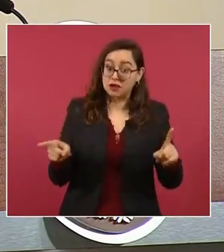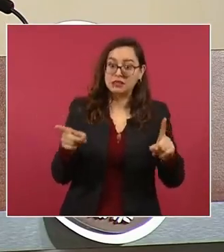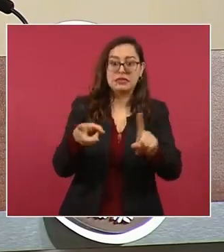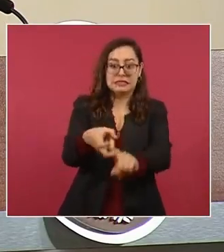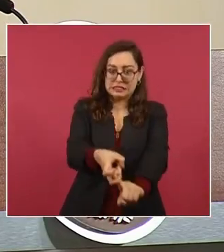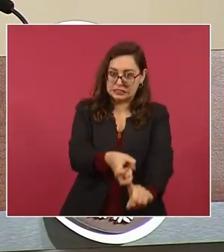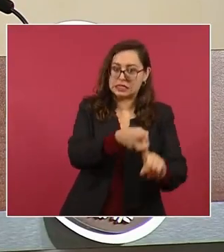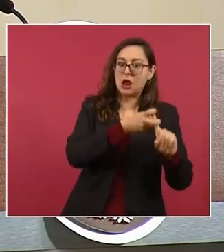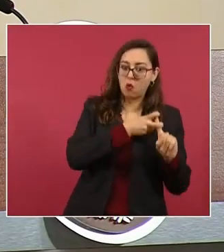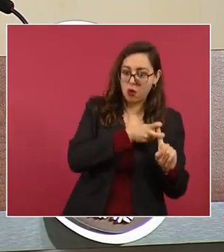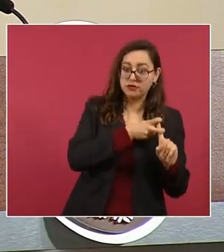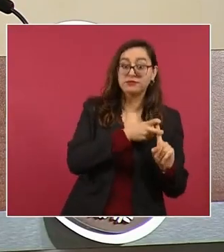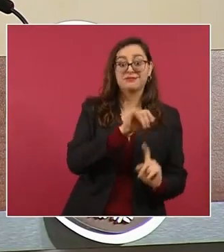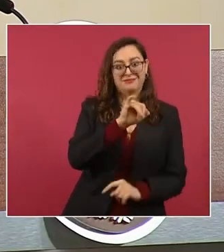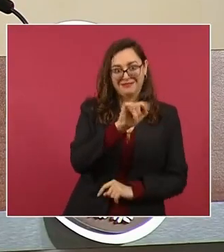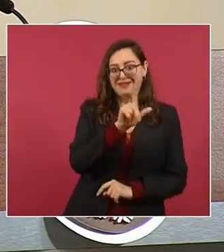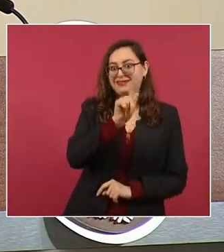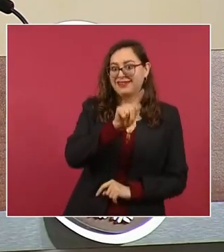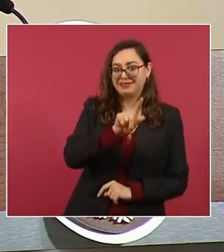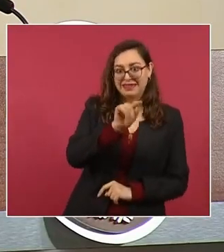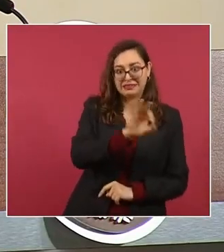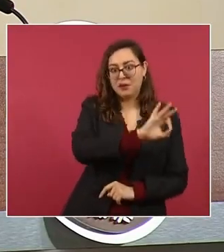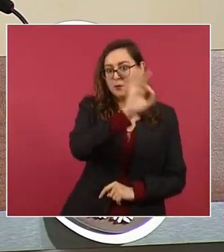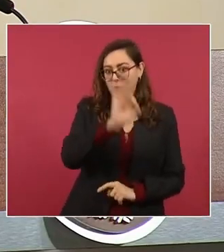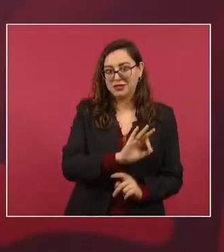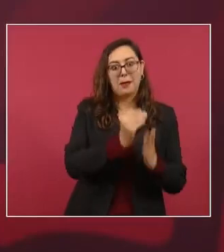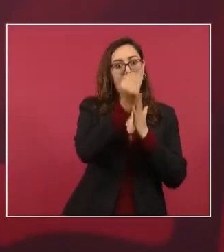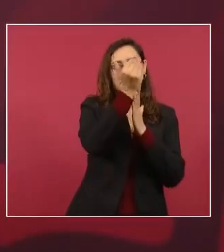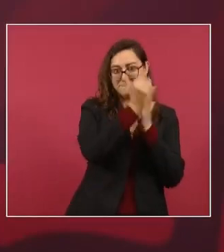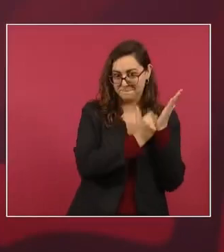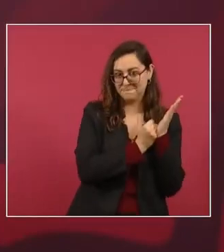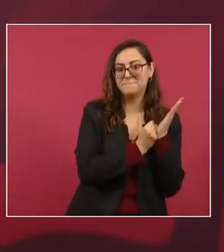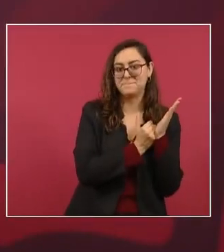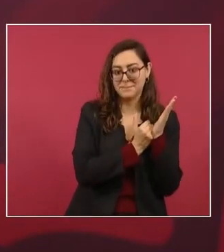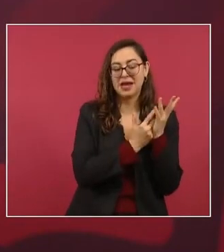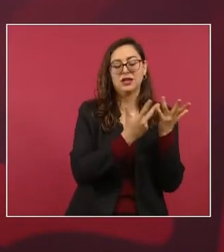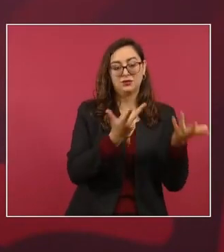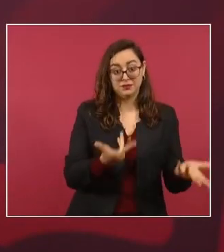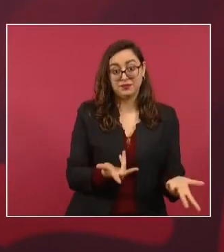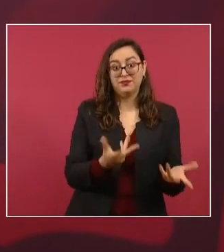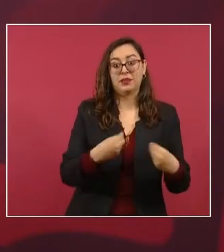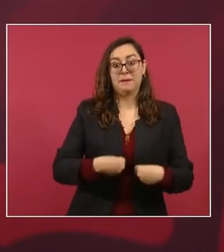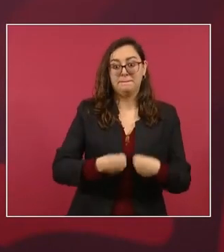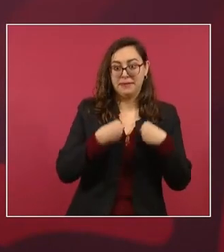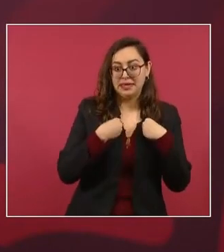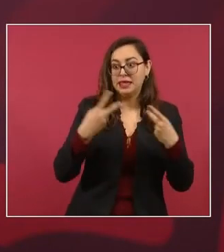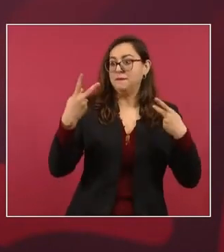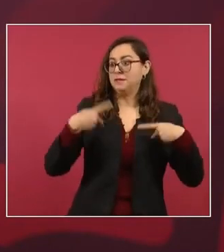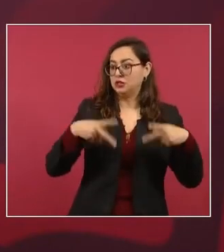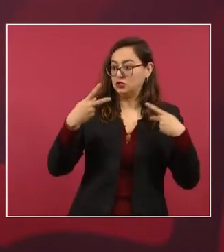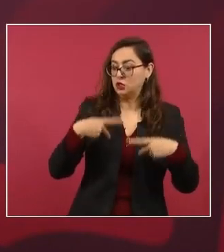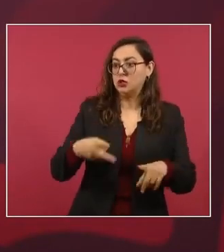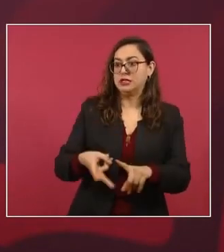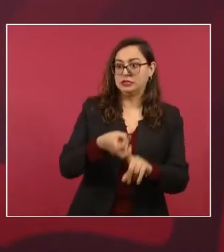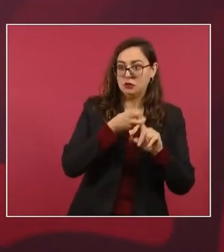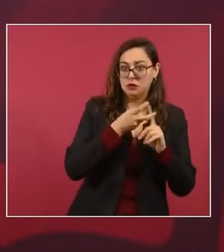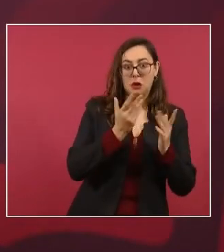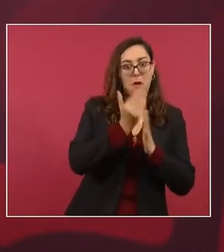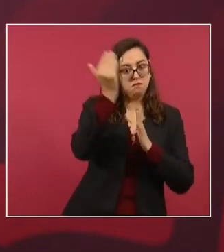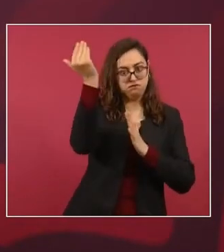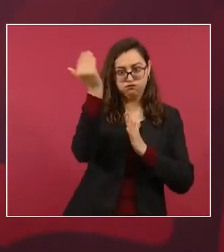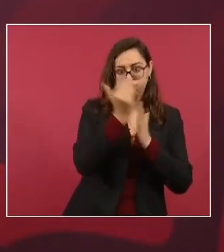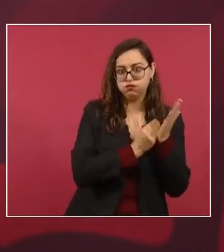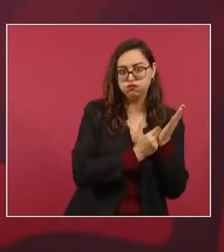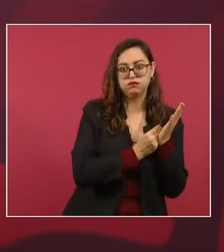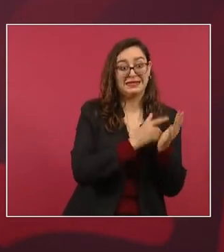vio, una baja importante, que es un delito también que afecta la vida, el patrimonio de las personas,